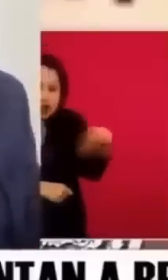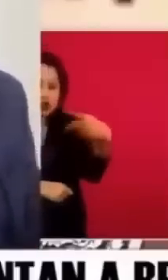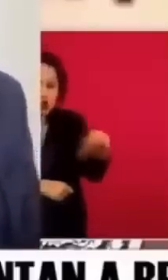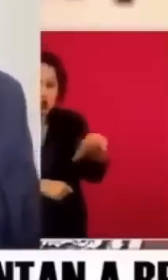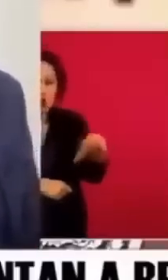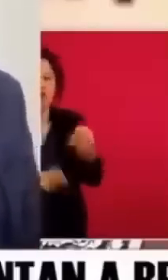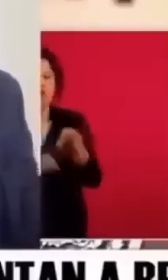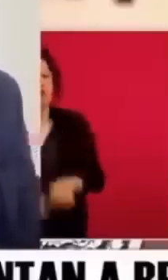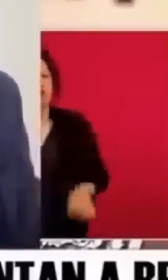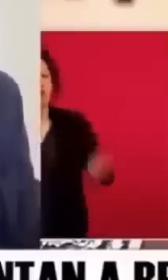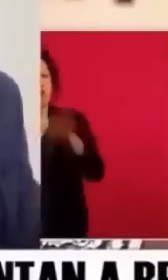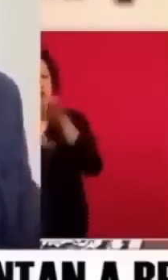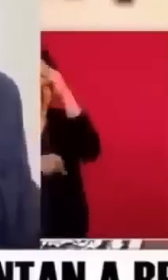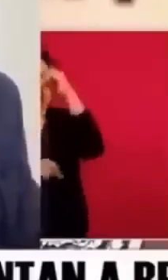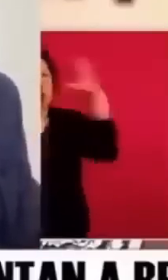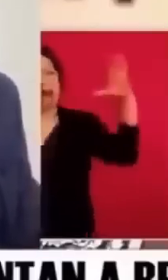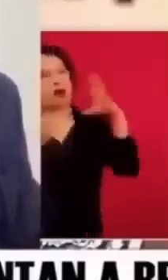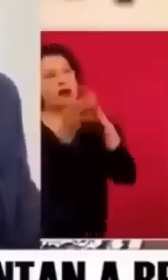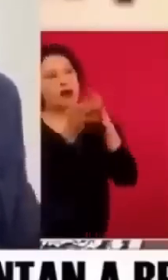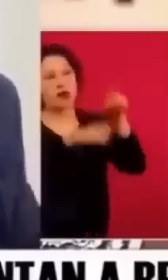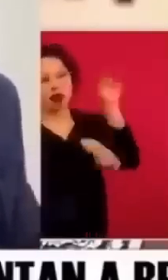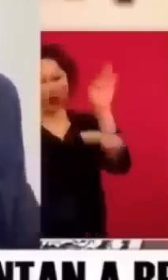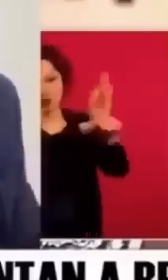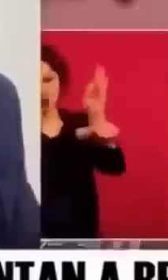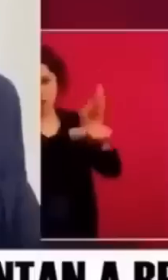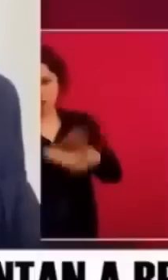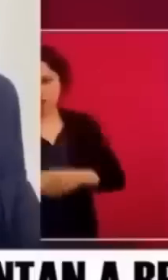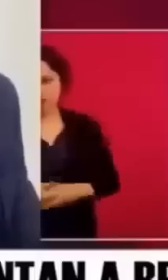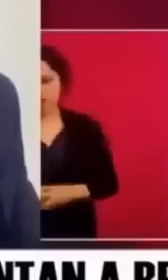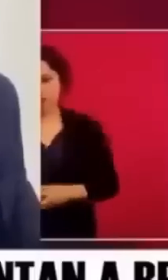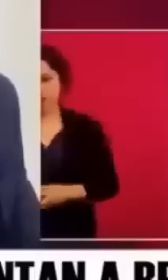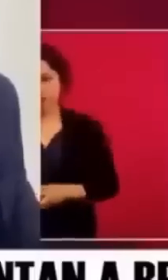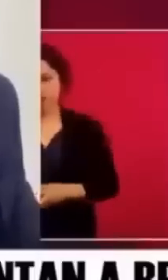sacar jamás esta noticia. Sin